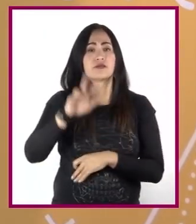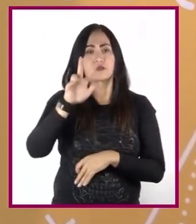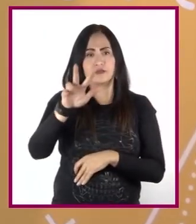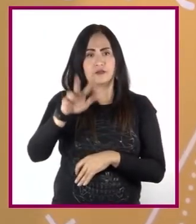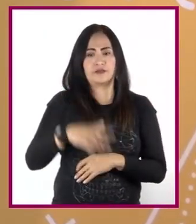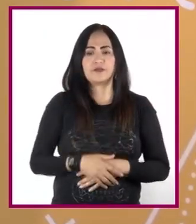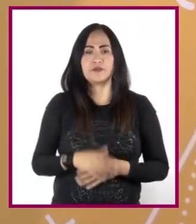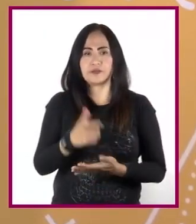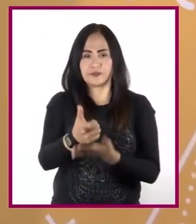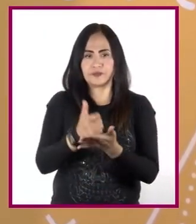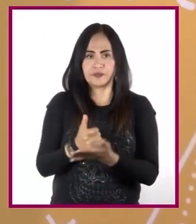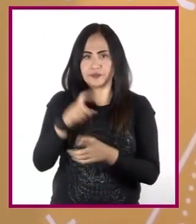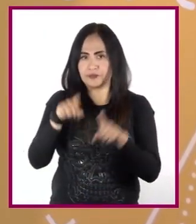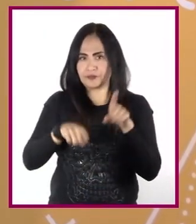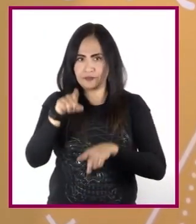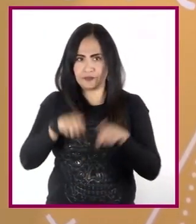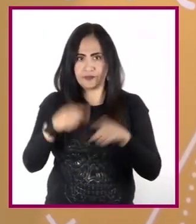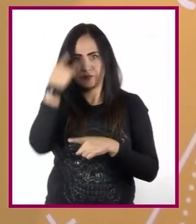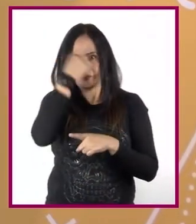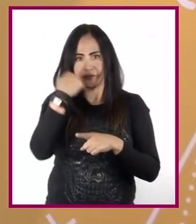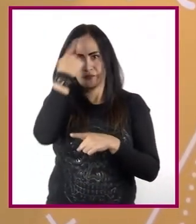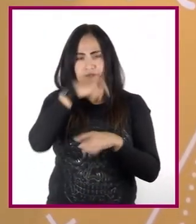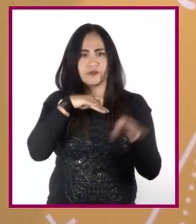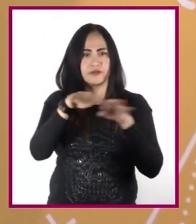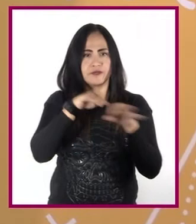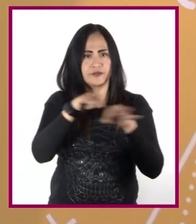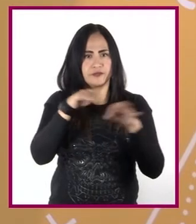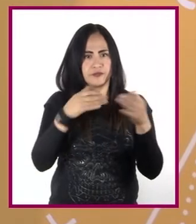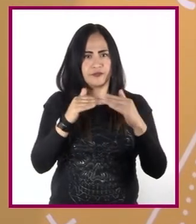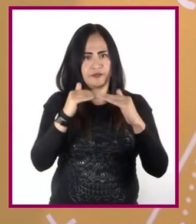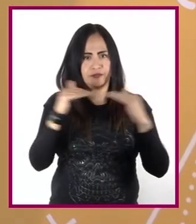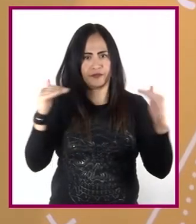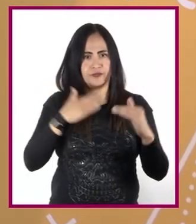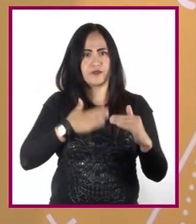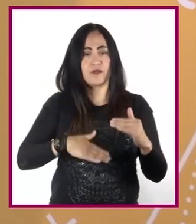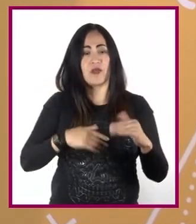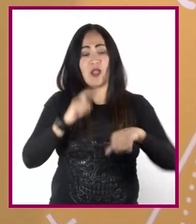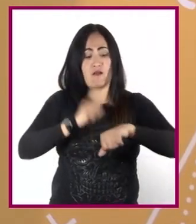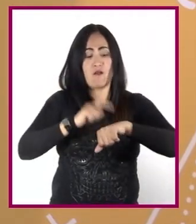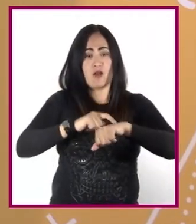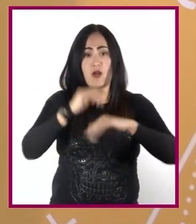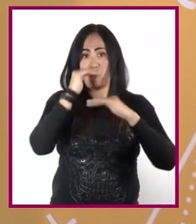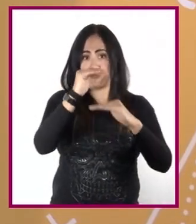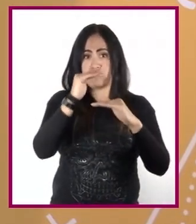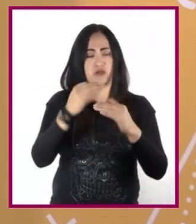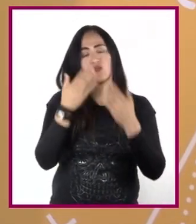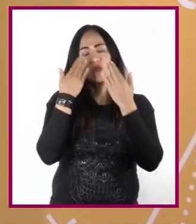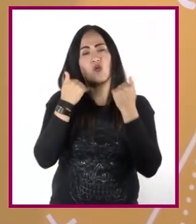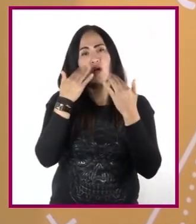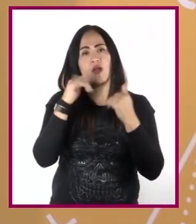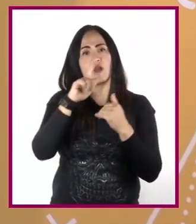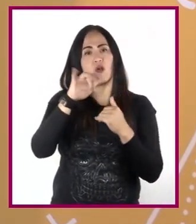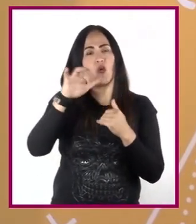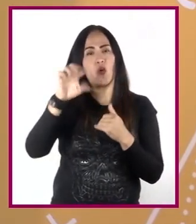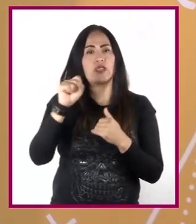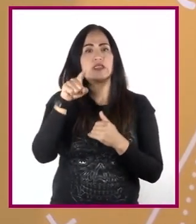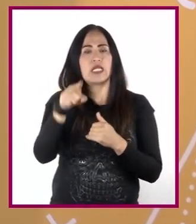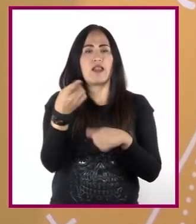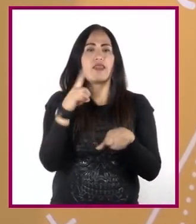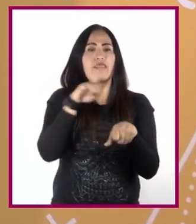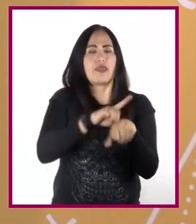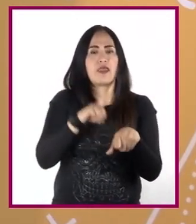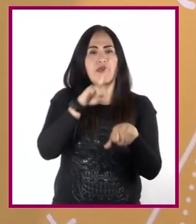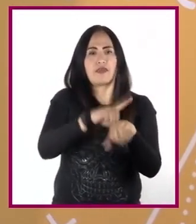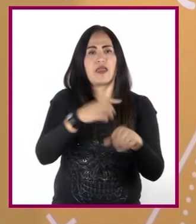obtienen su salario de acuerdo con las horas que trabajan, ya que no tienen un horario fijo, por lo que Luis debe llevar un registro por día